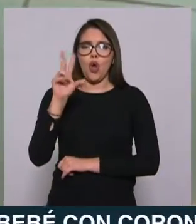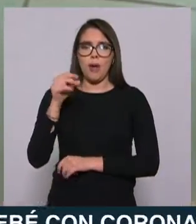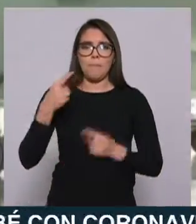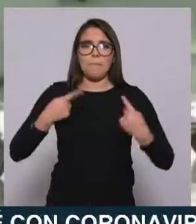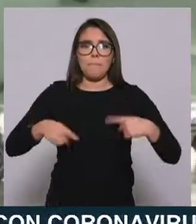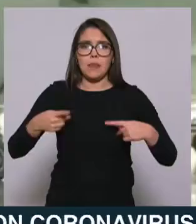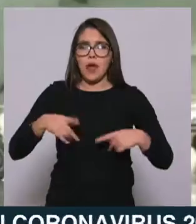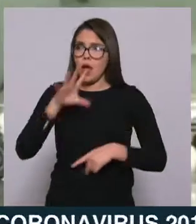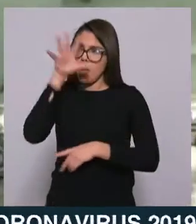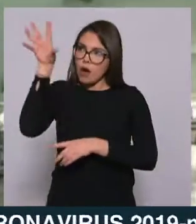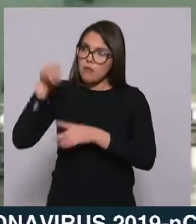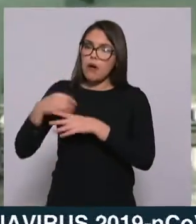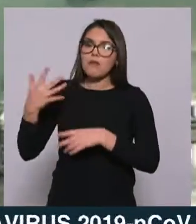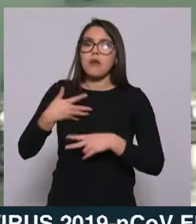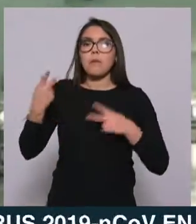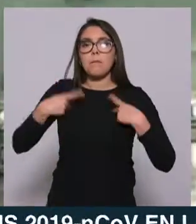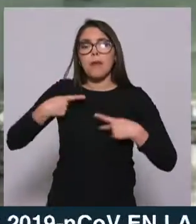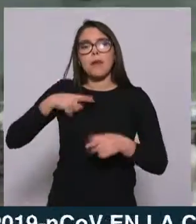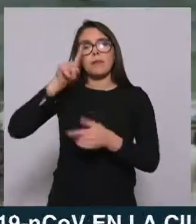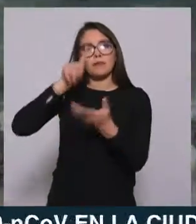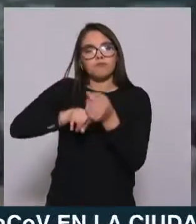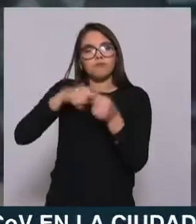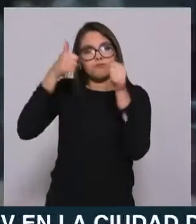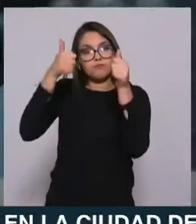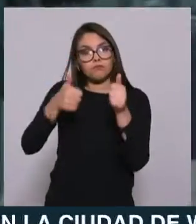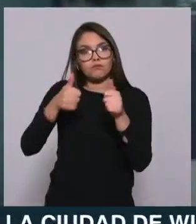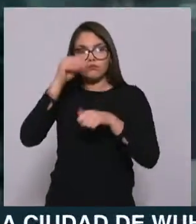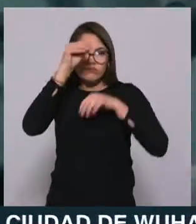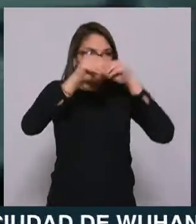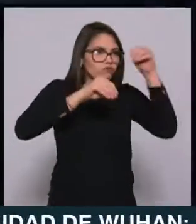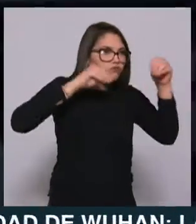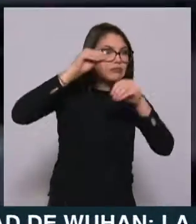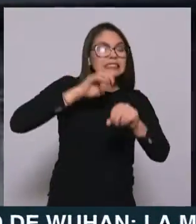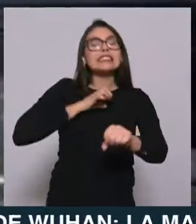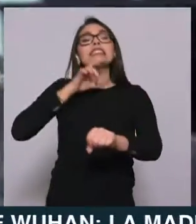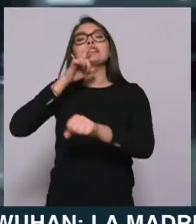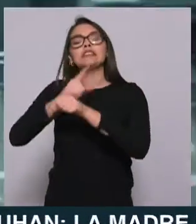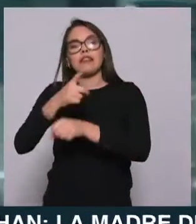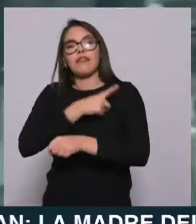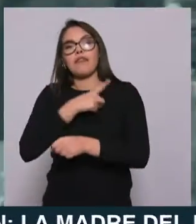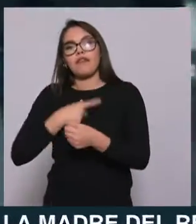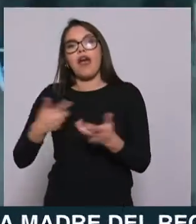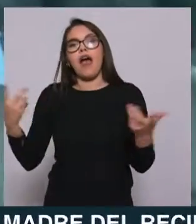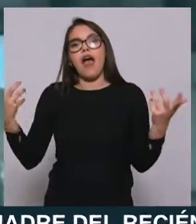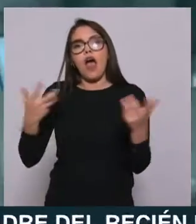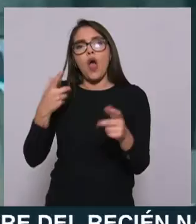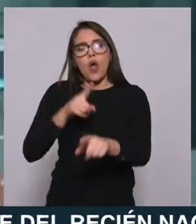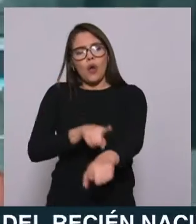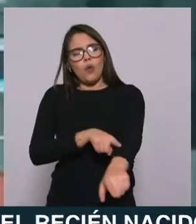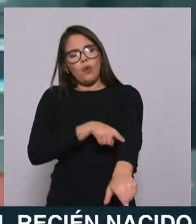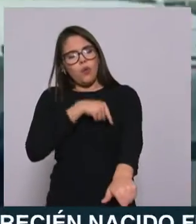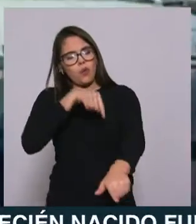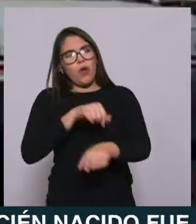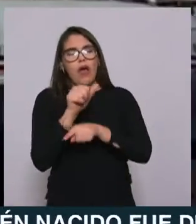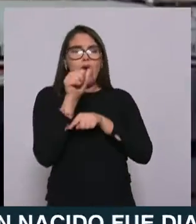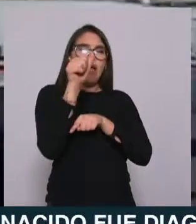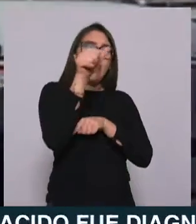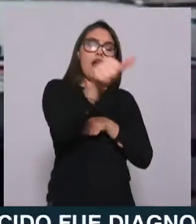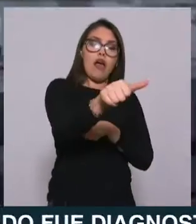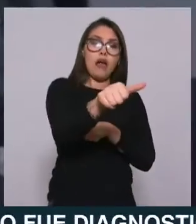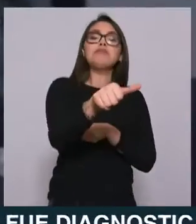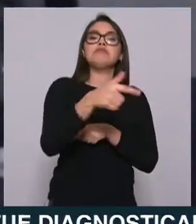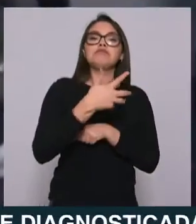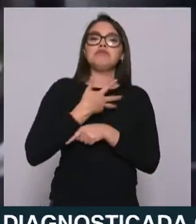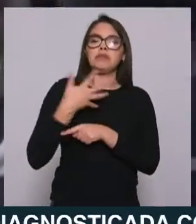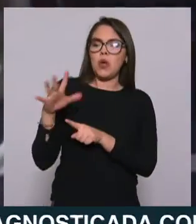los que se encuentra la tripulación. La cabina fue acondicionada especialmente para realizar vuelos de larga distancia, debido a que alcanza